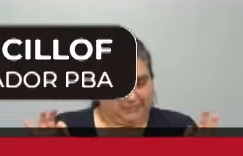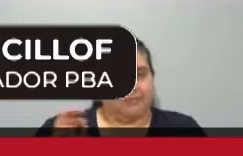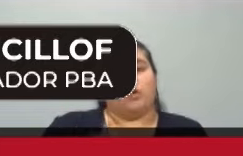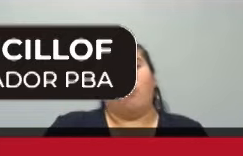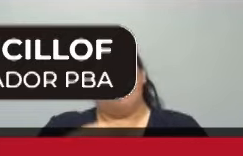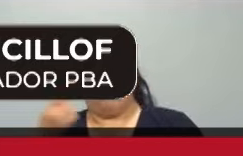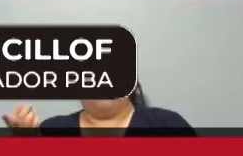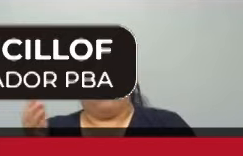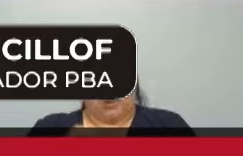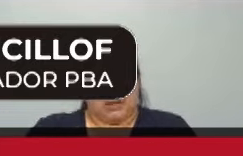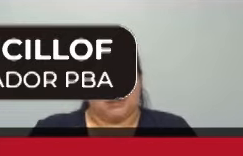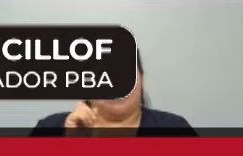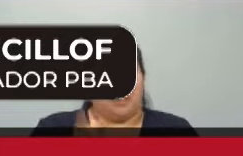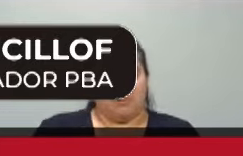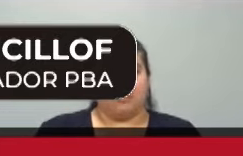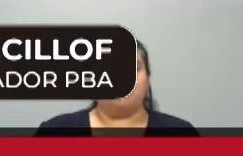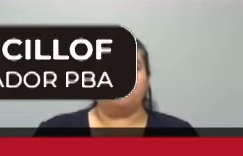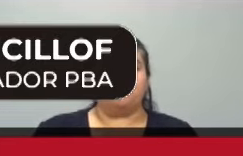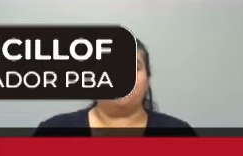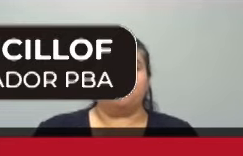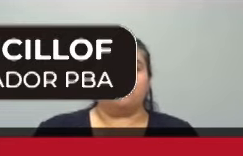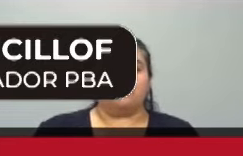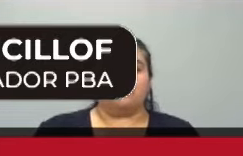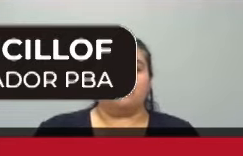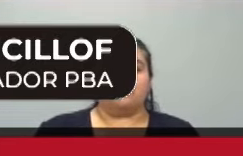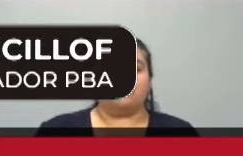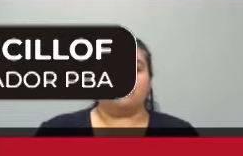pasa con fondos